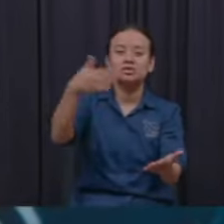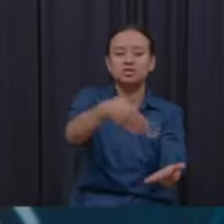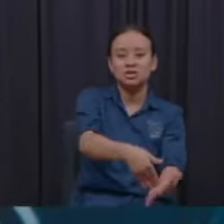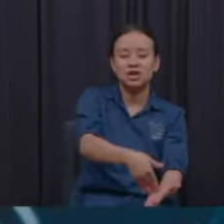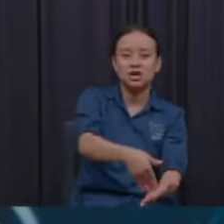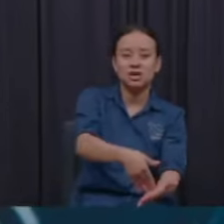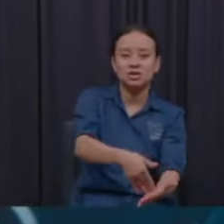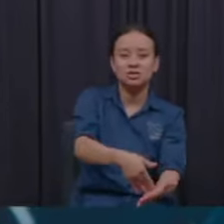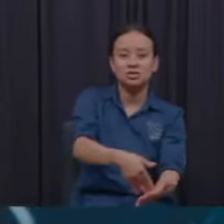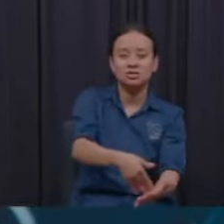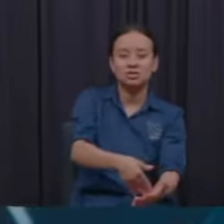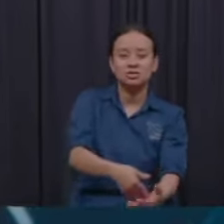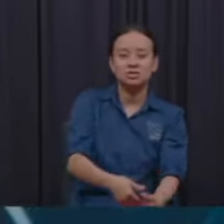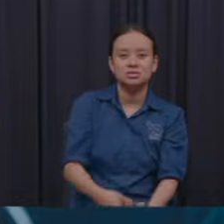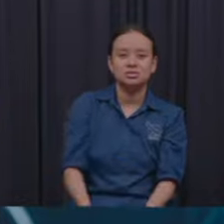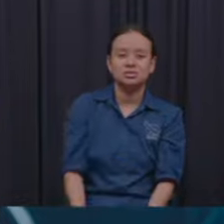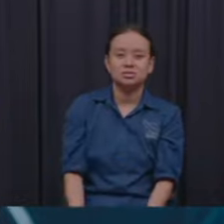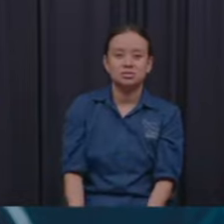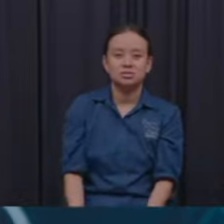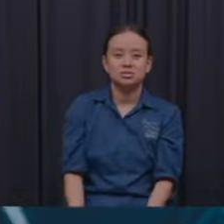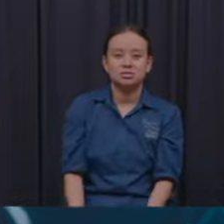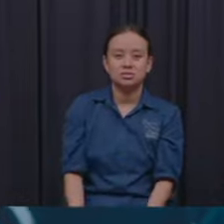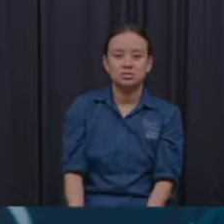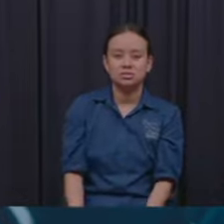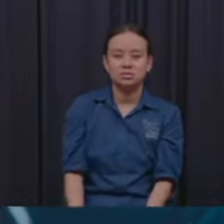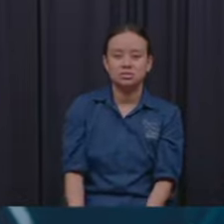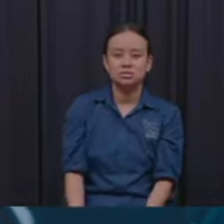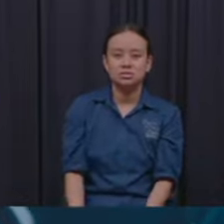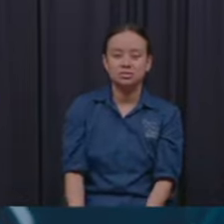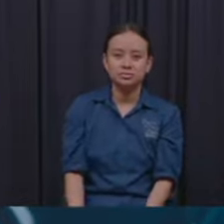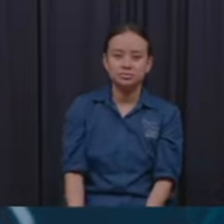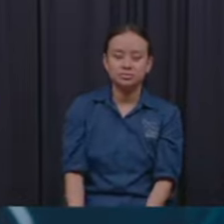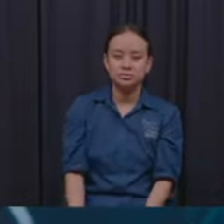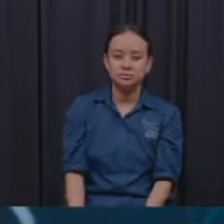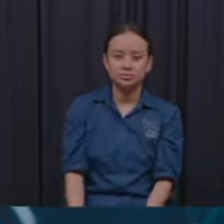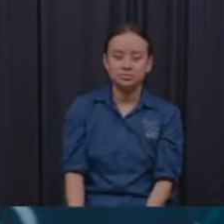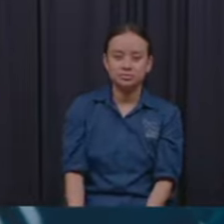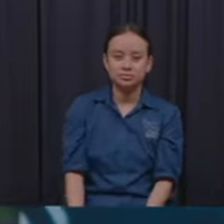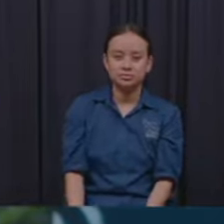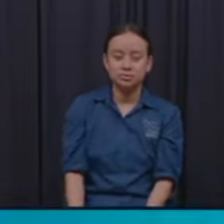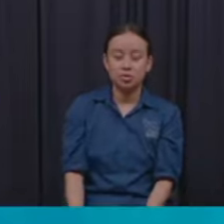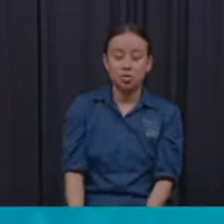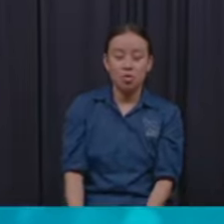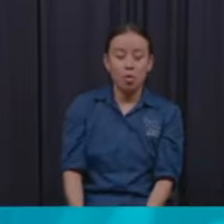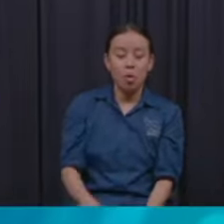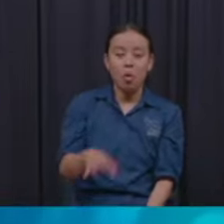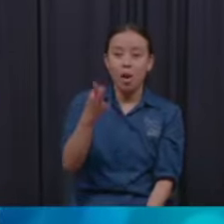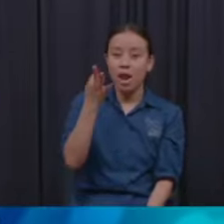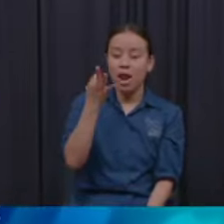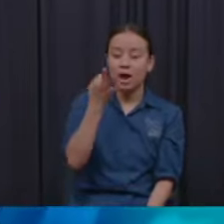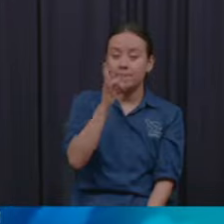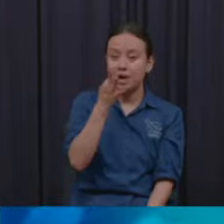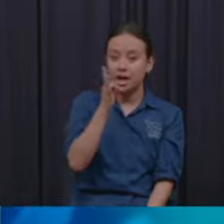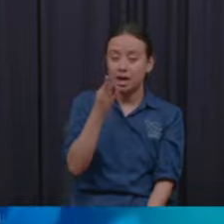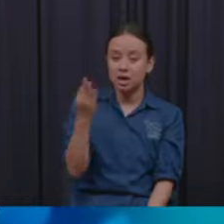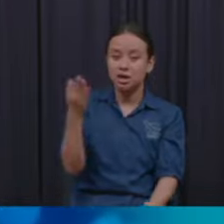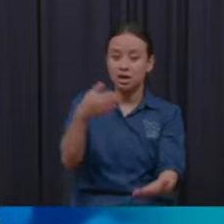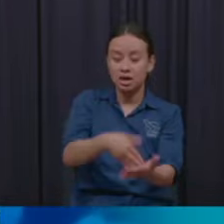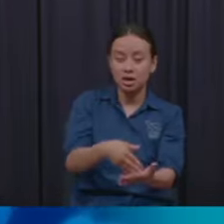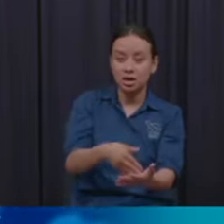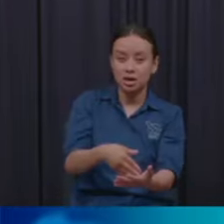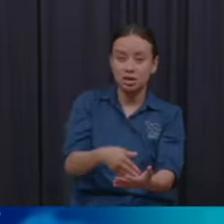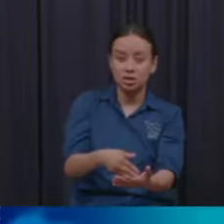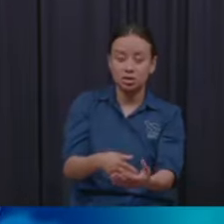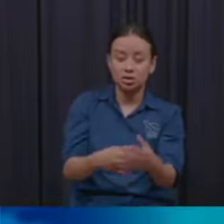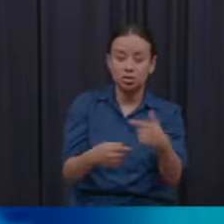su nombre, Blanca Lilia Primiciero de Delgado. Porque lo que me hizo, hermana, esa hermana.